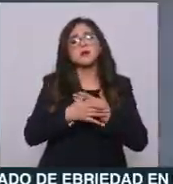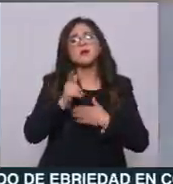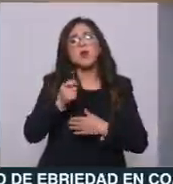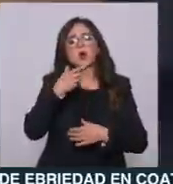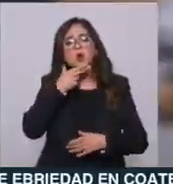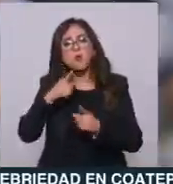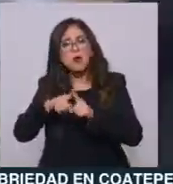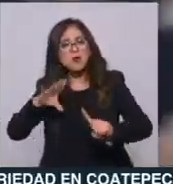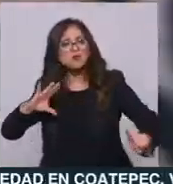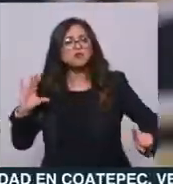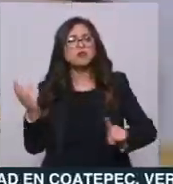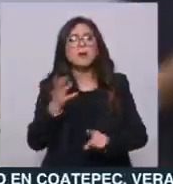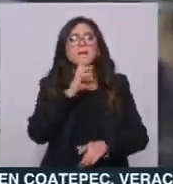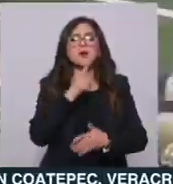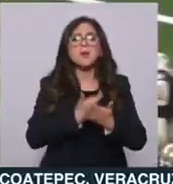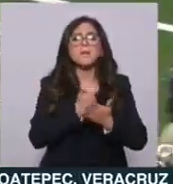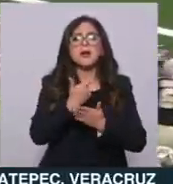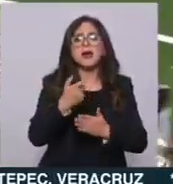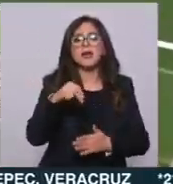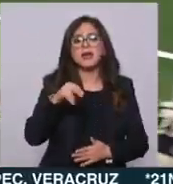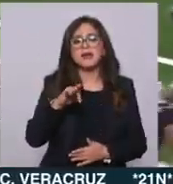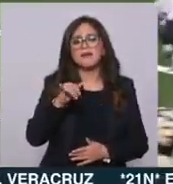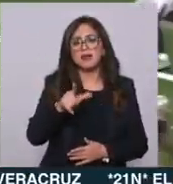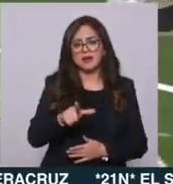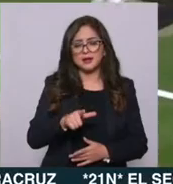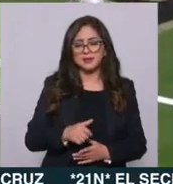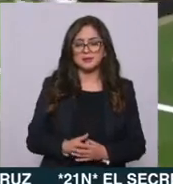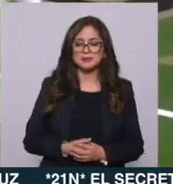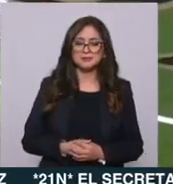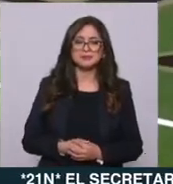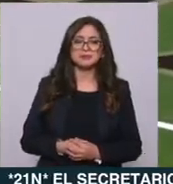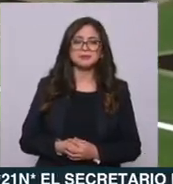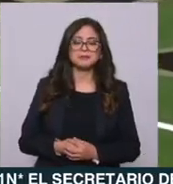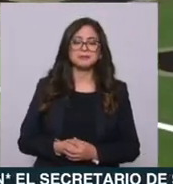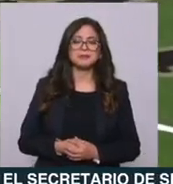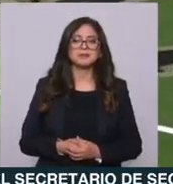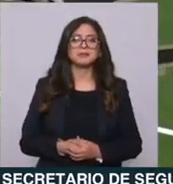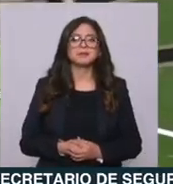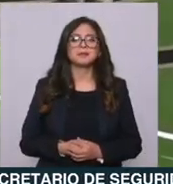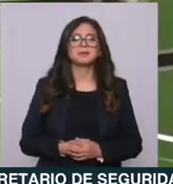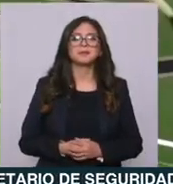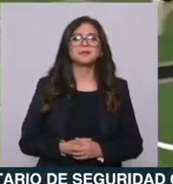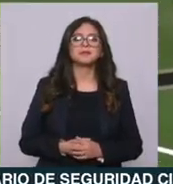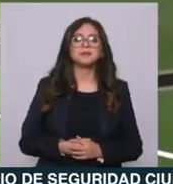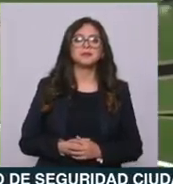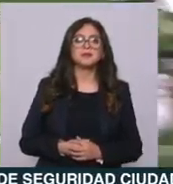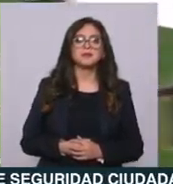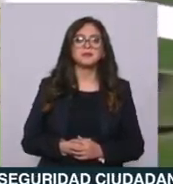receptor mejor pagado de la NFL. Jesús Arias, 21 Noticias.